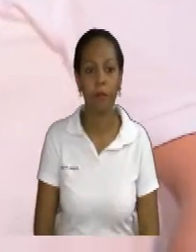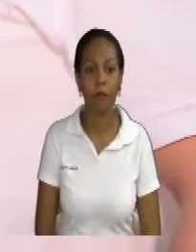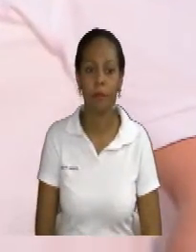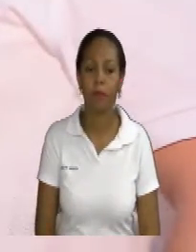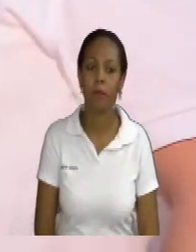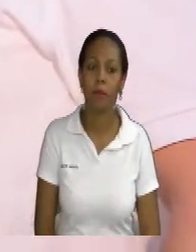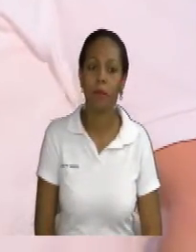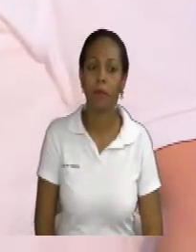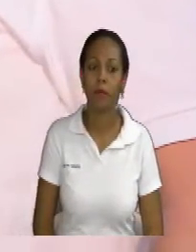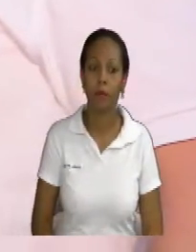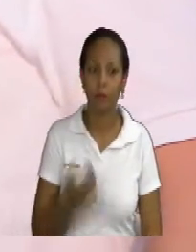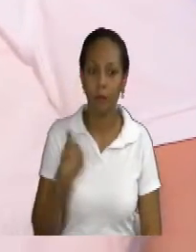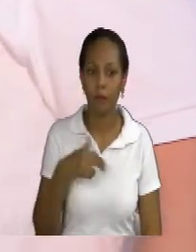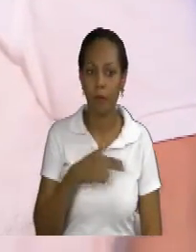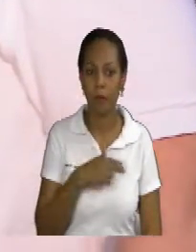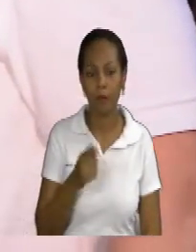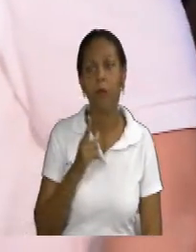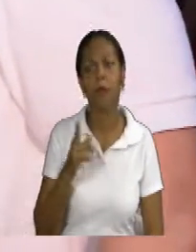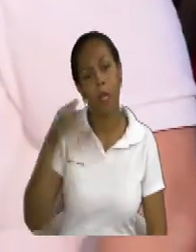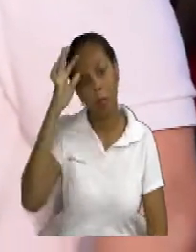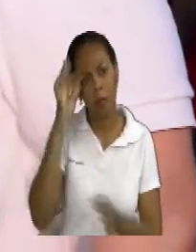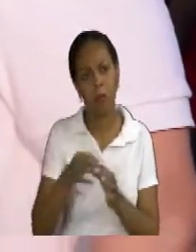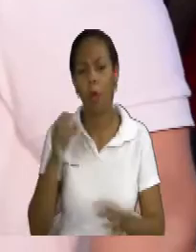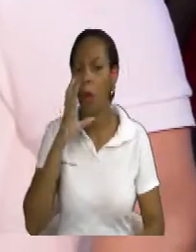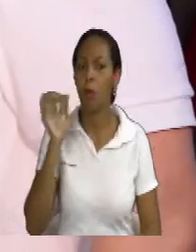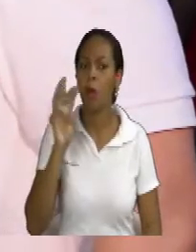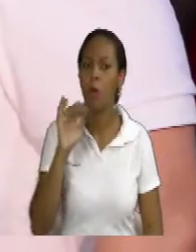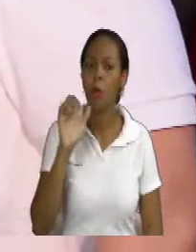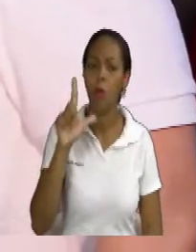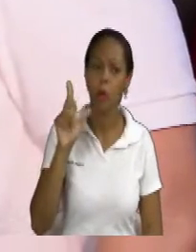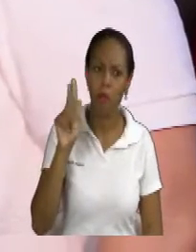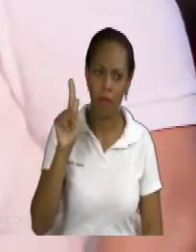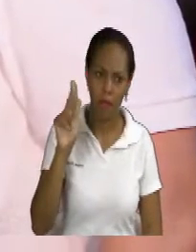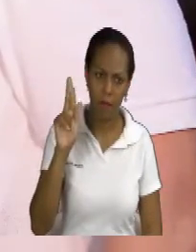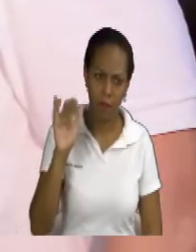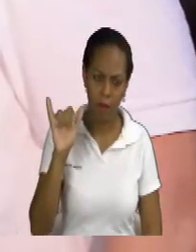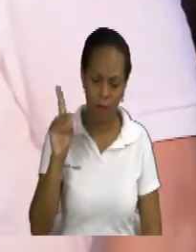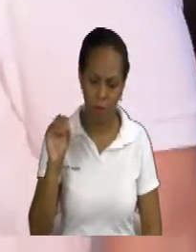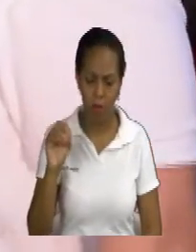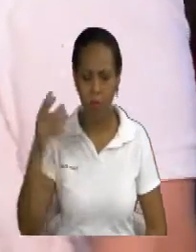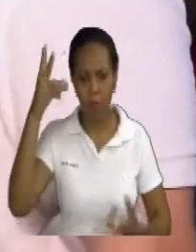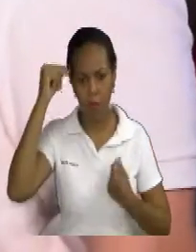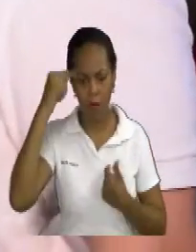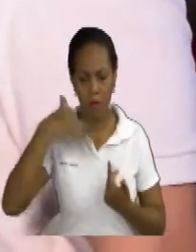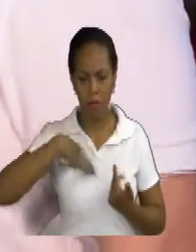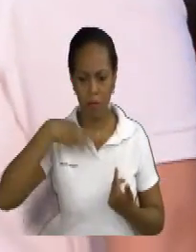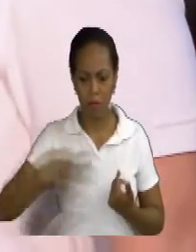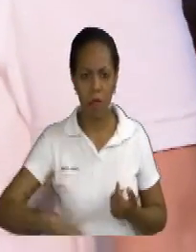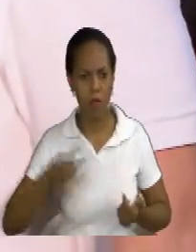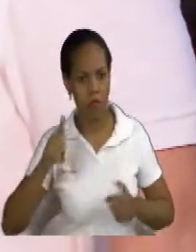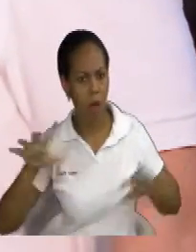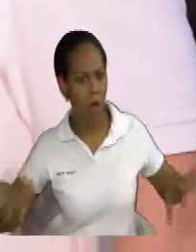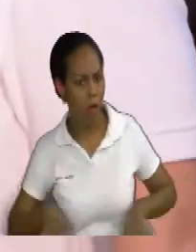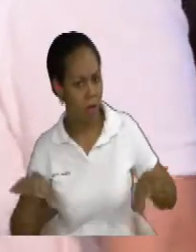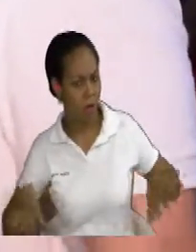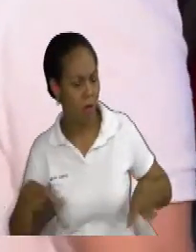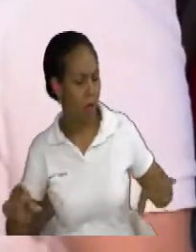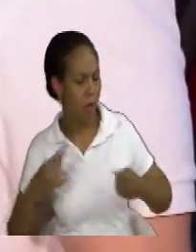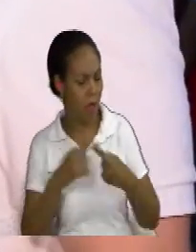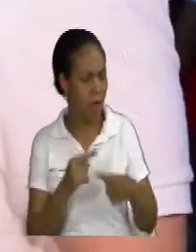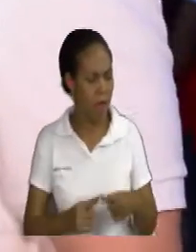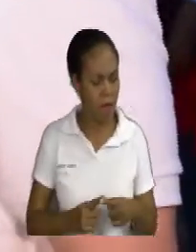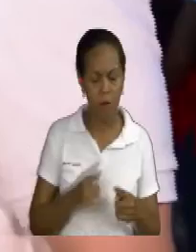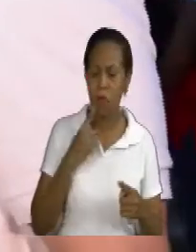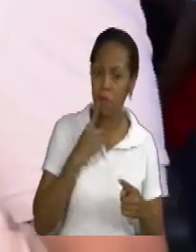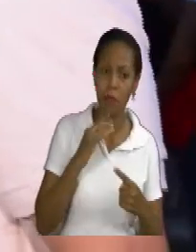Creemos en Wilfrido Usurriaga, en sus principios, en sus valores, en su hoja de vida, en su gestión extraordinaria, y ese